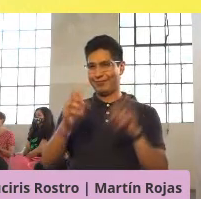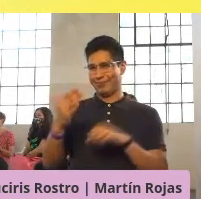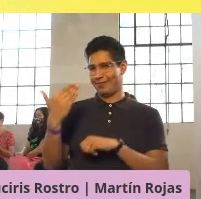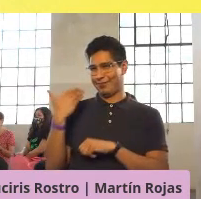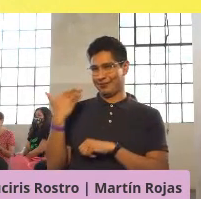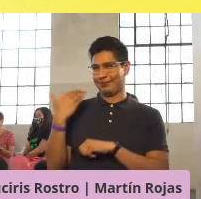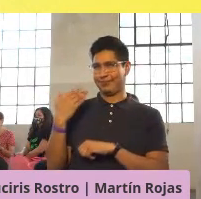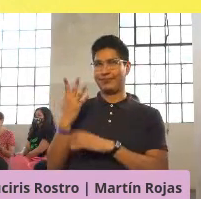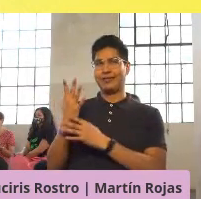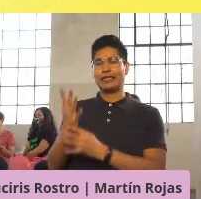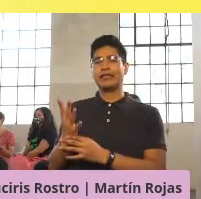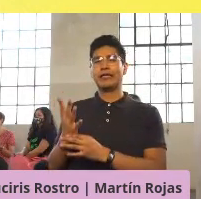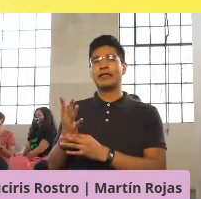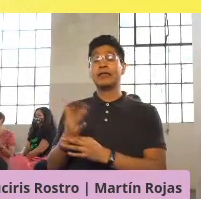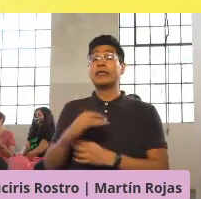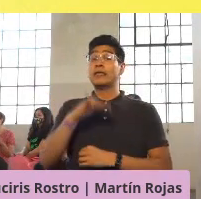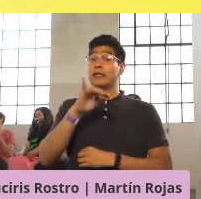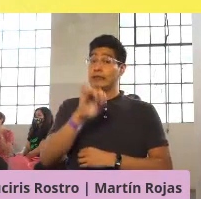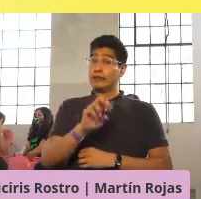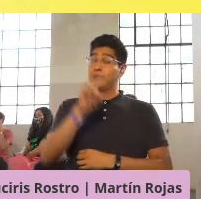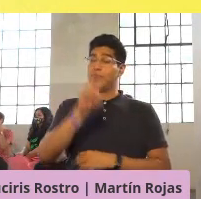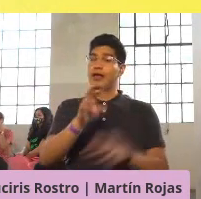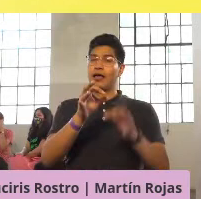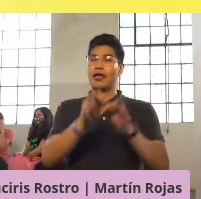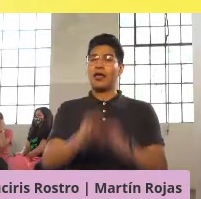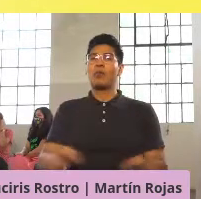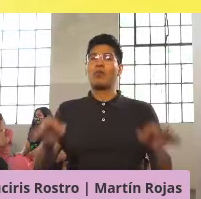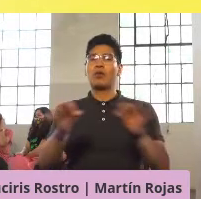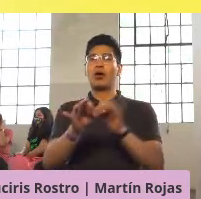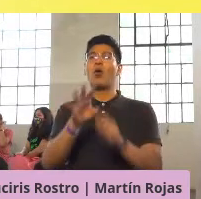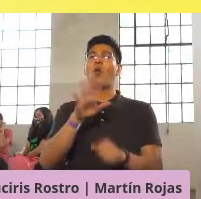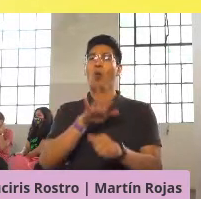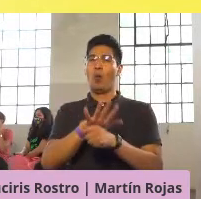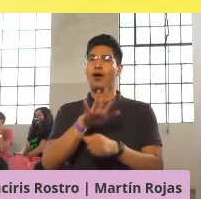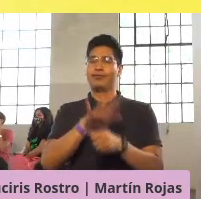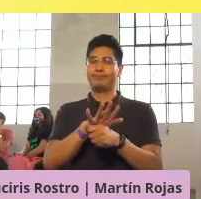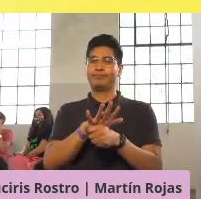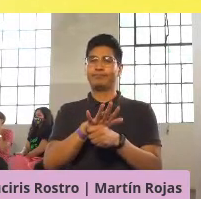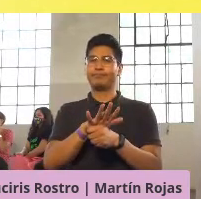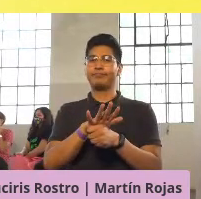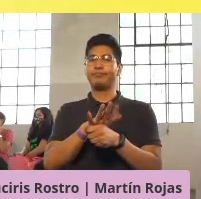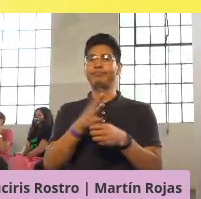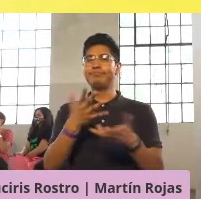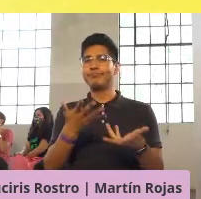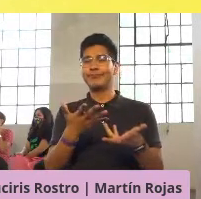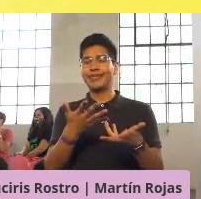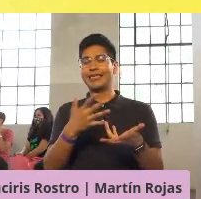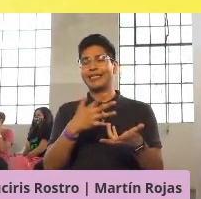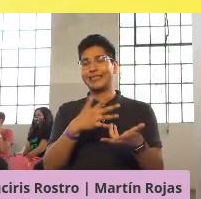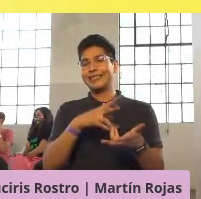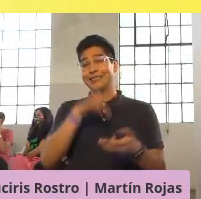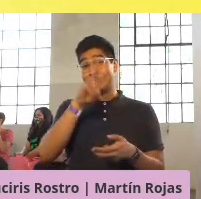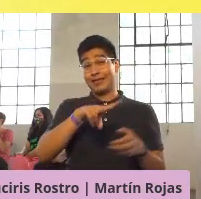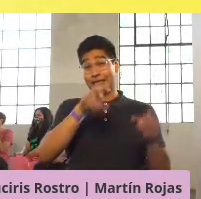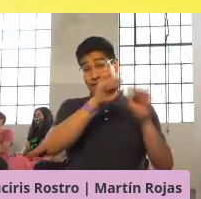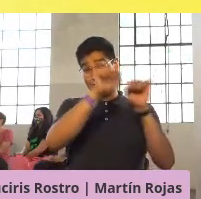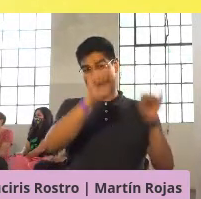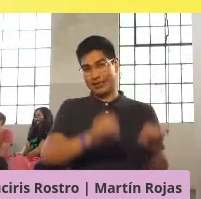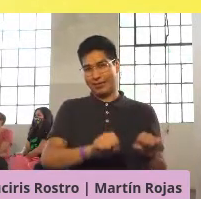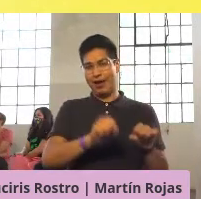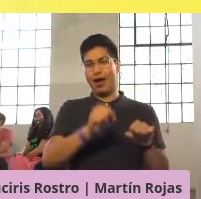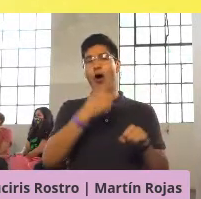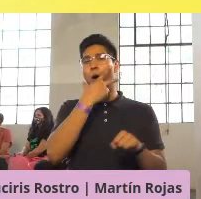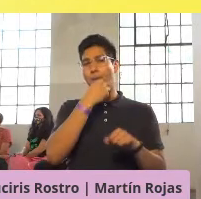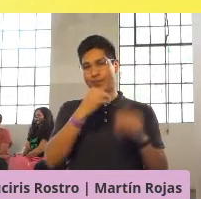creo que es bien importante que además del tema de cómo insertarnos dentro de los sistemas patriarcales,